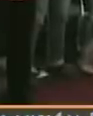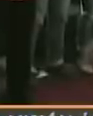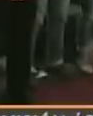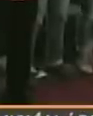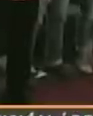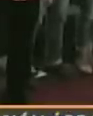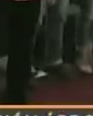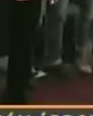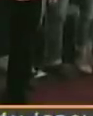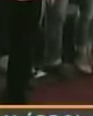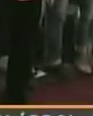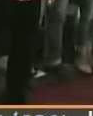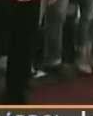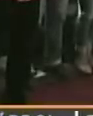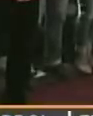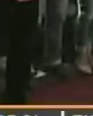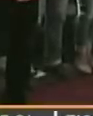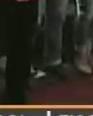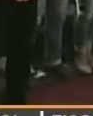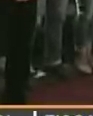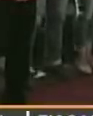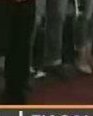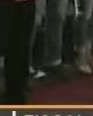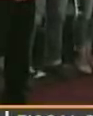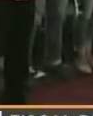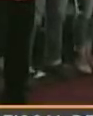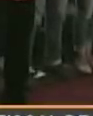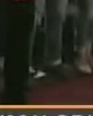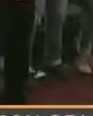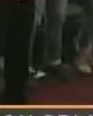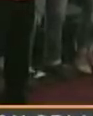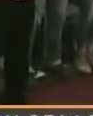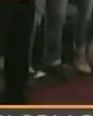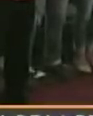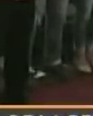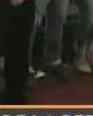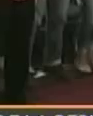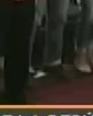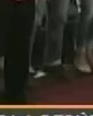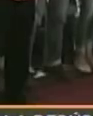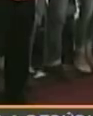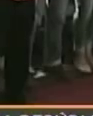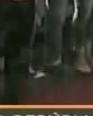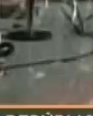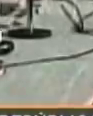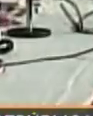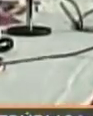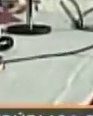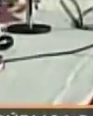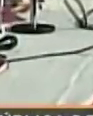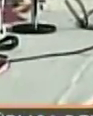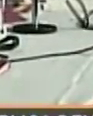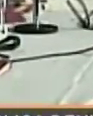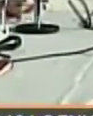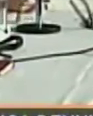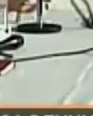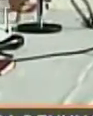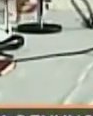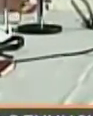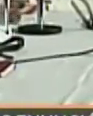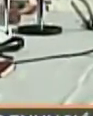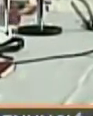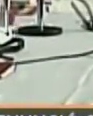Bueno, eran palabras de nuestra presidenta de la Asamblea Nacional Constituyente, Delcy Rodríguez.